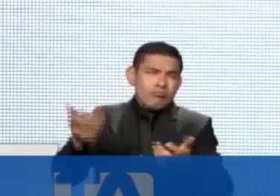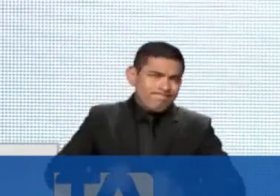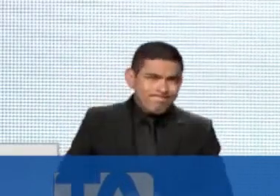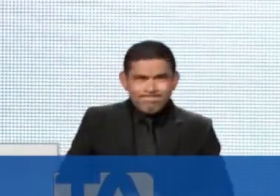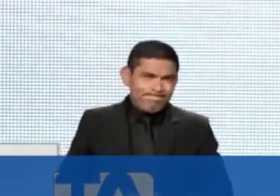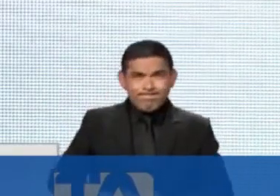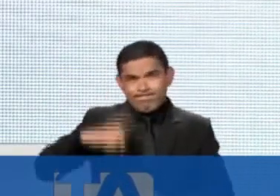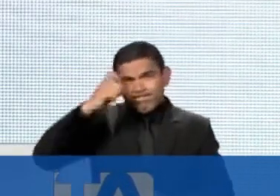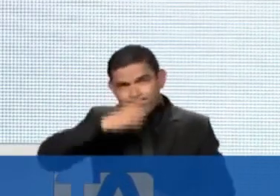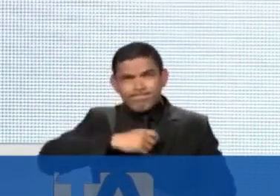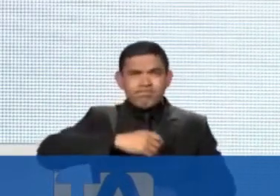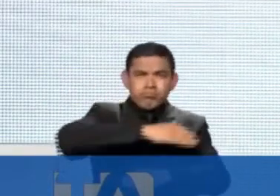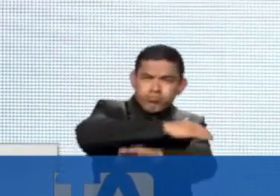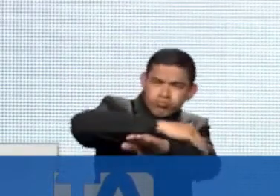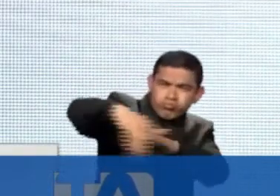Vial